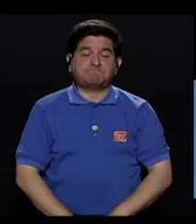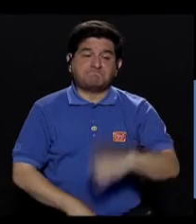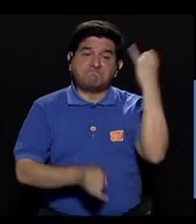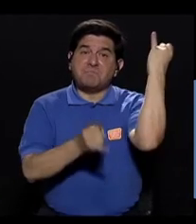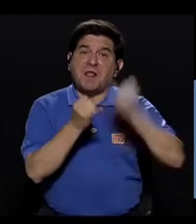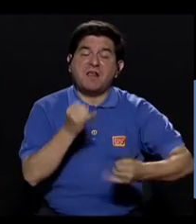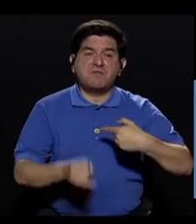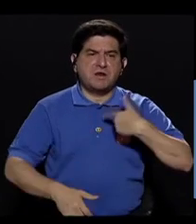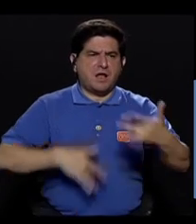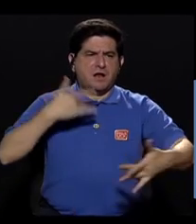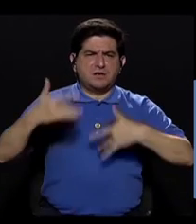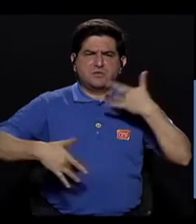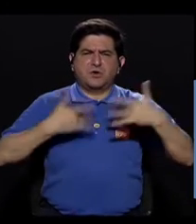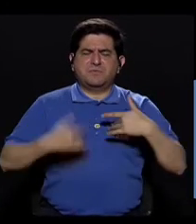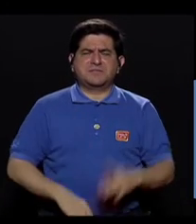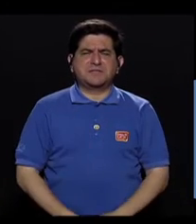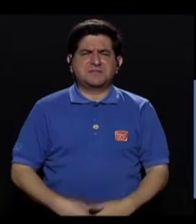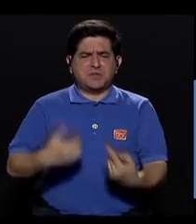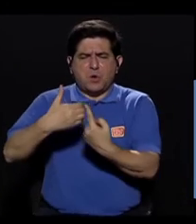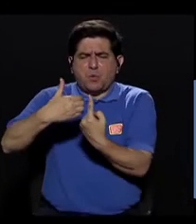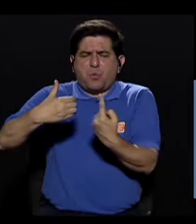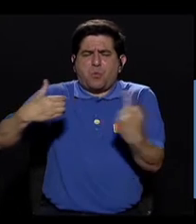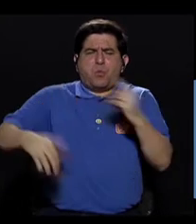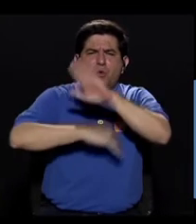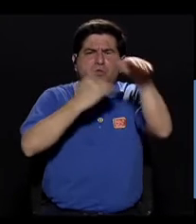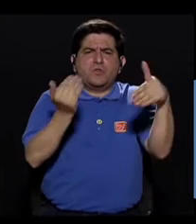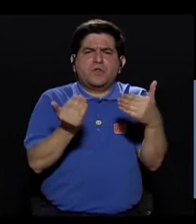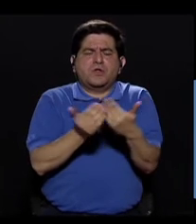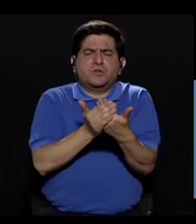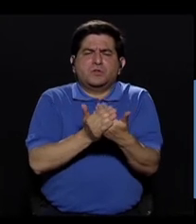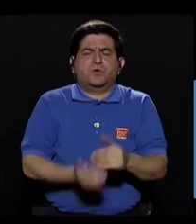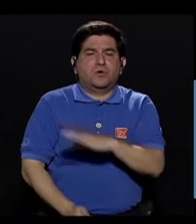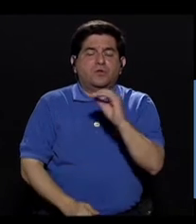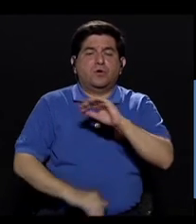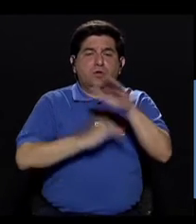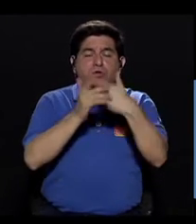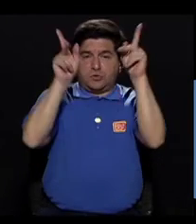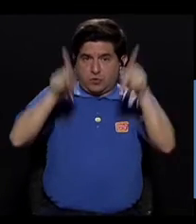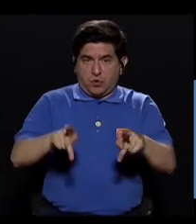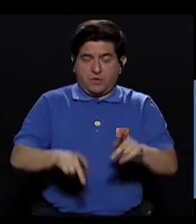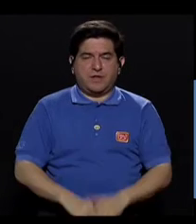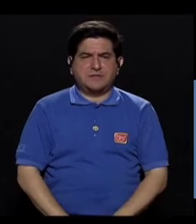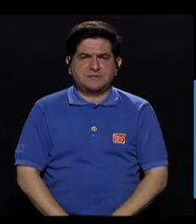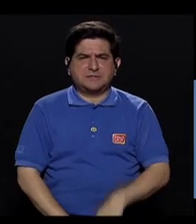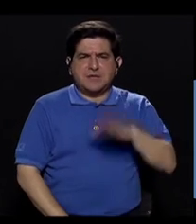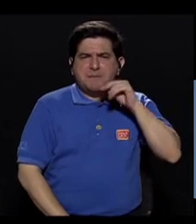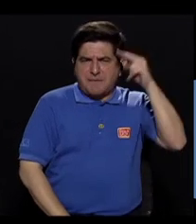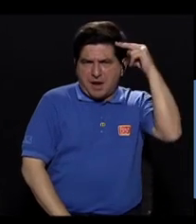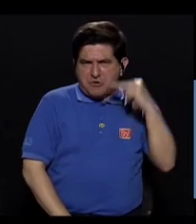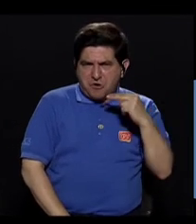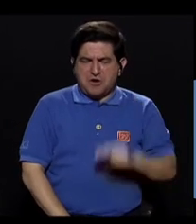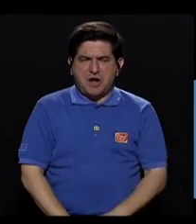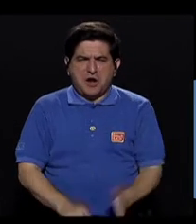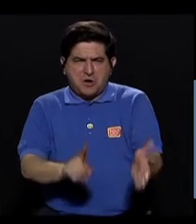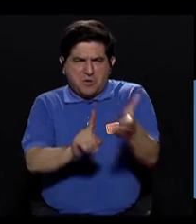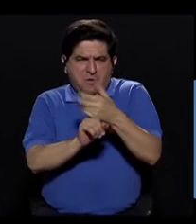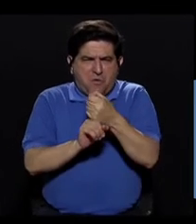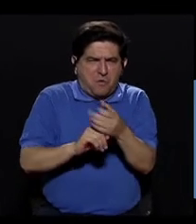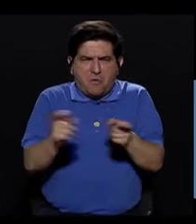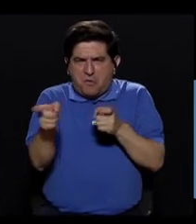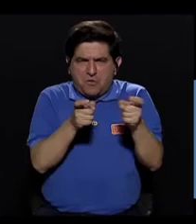El perro negro logró por fin adueñarse de mi vida. Cuando se pierde la alegría de vivir, uno empieza a cuestionarse su